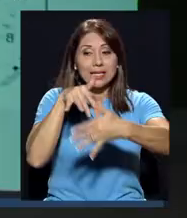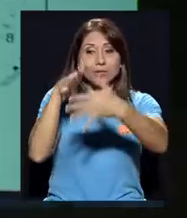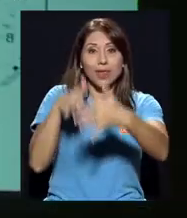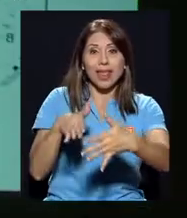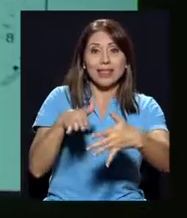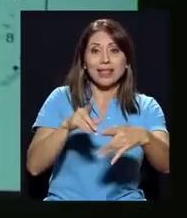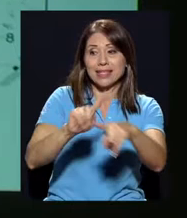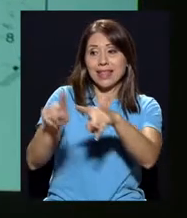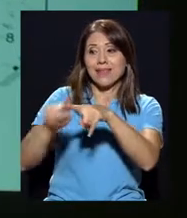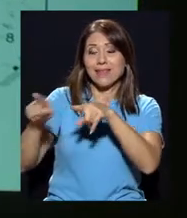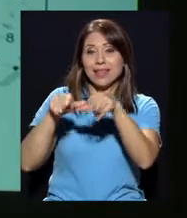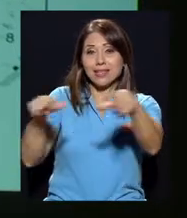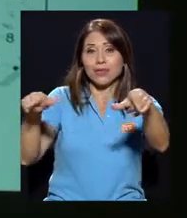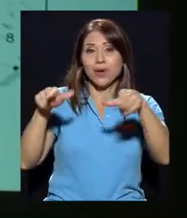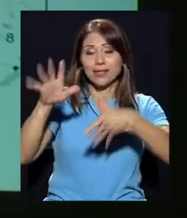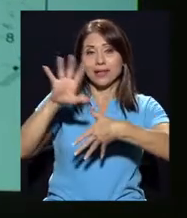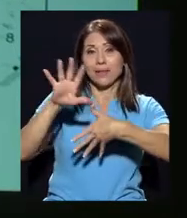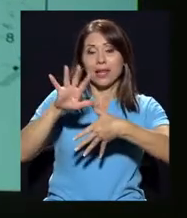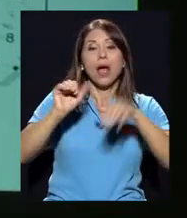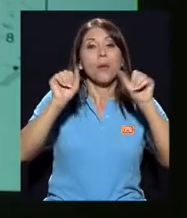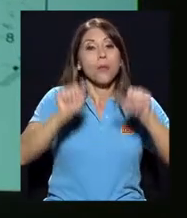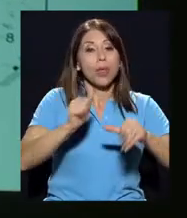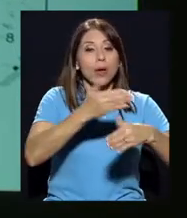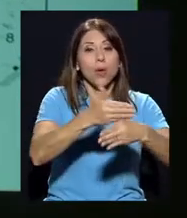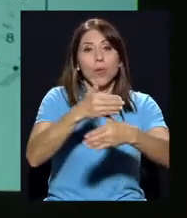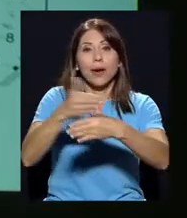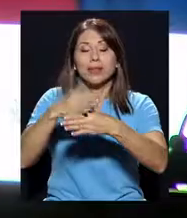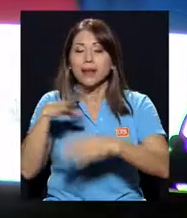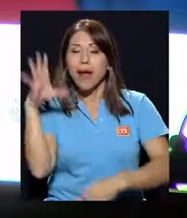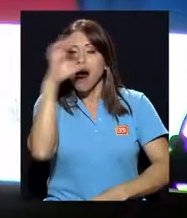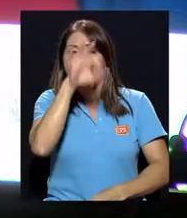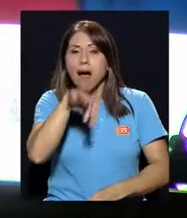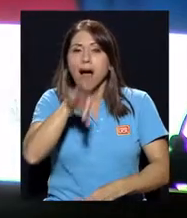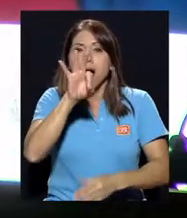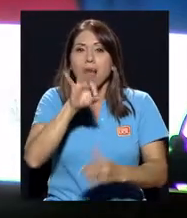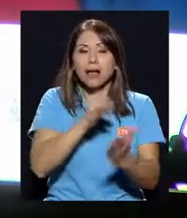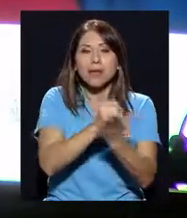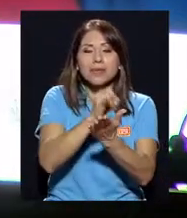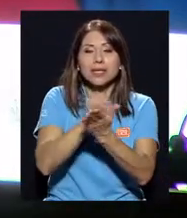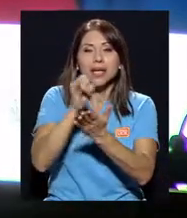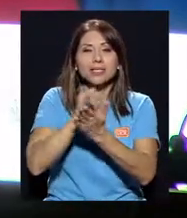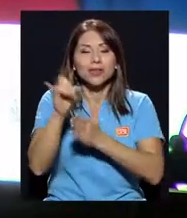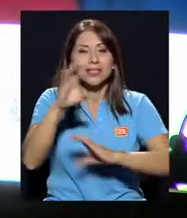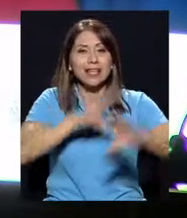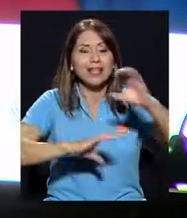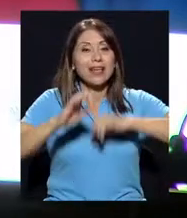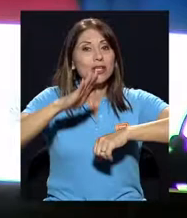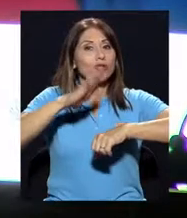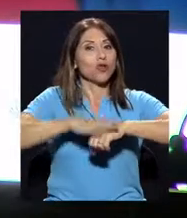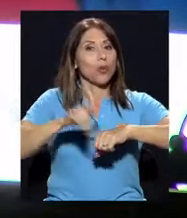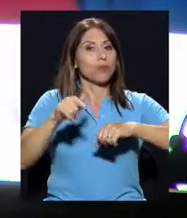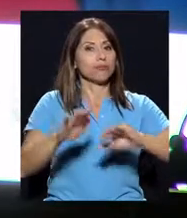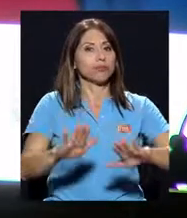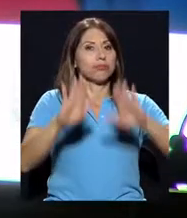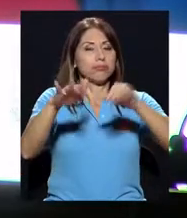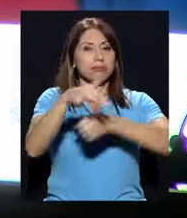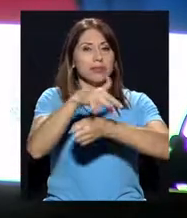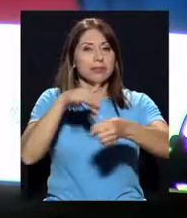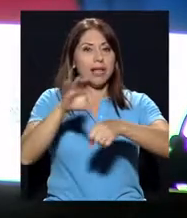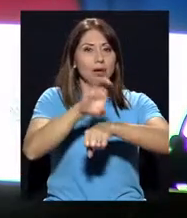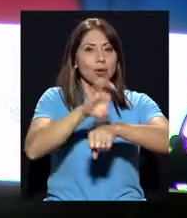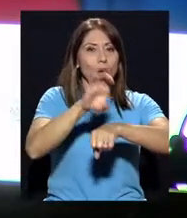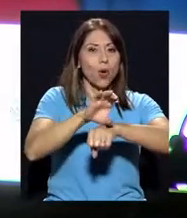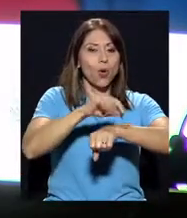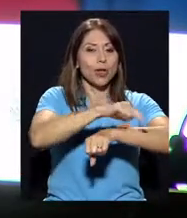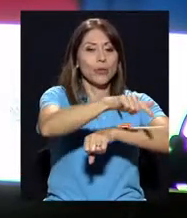americano compartieran hallazgos e investigaciones científicas referentes a la exuberante Isla del Coco y sus zonas